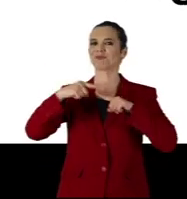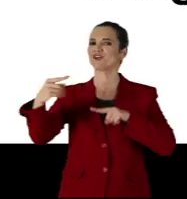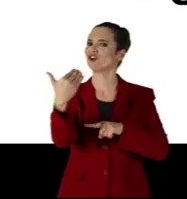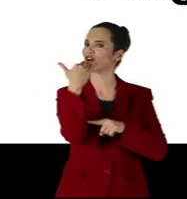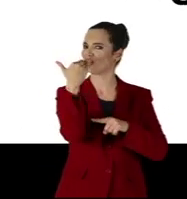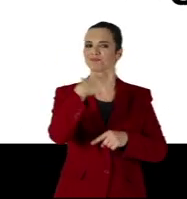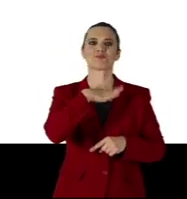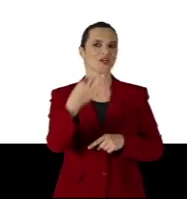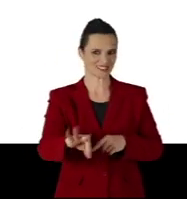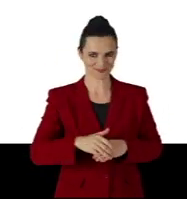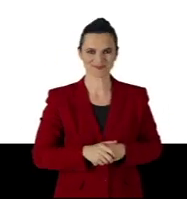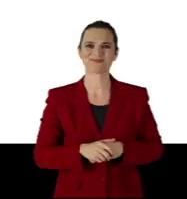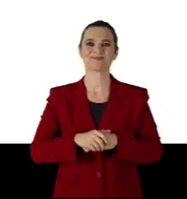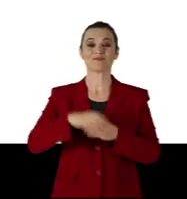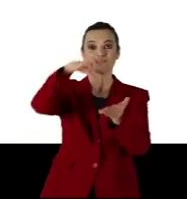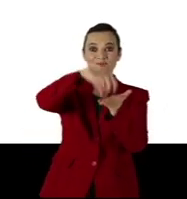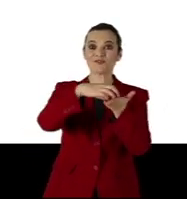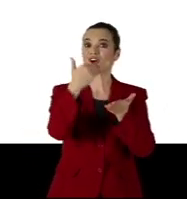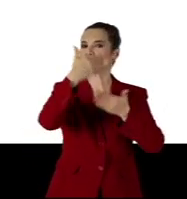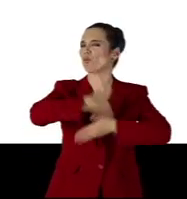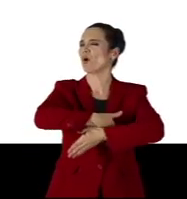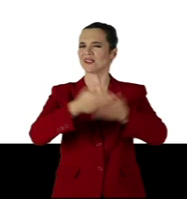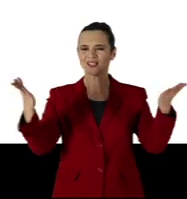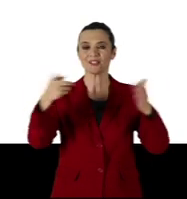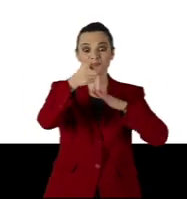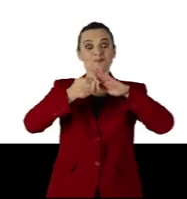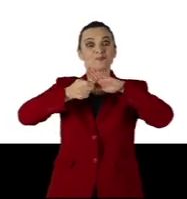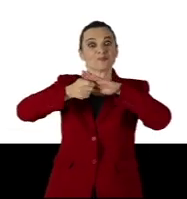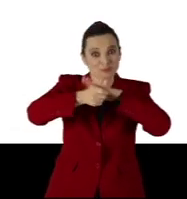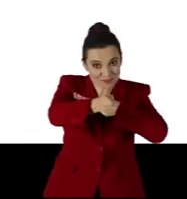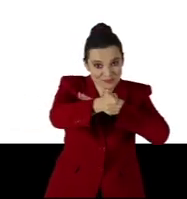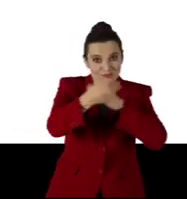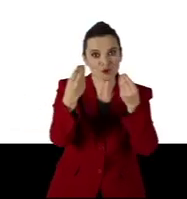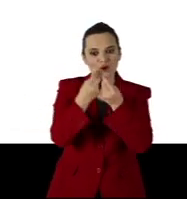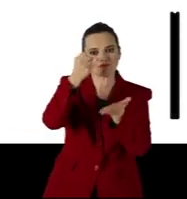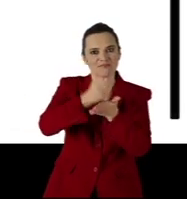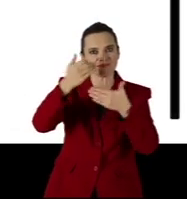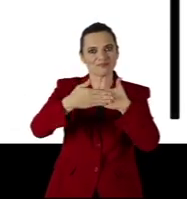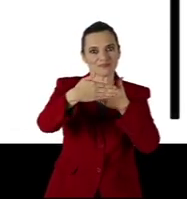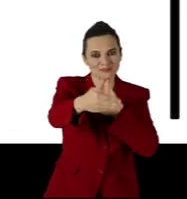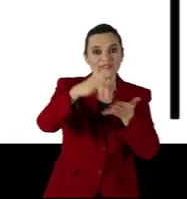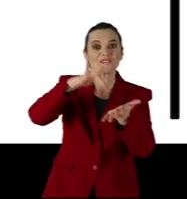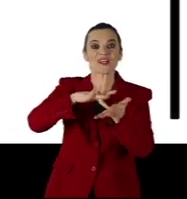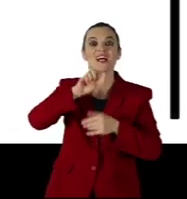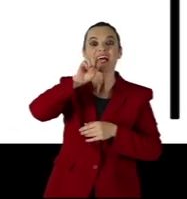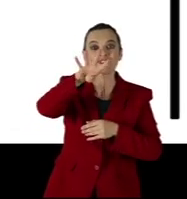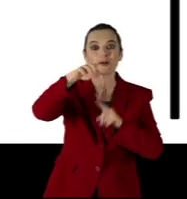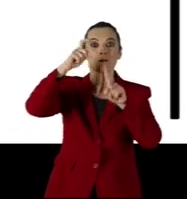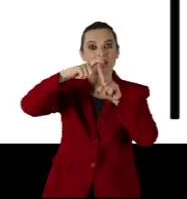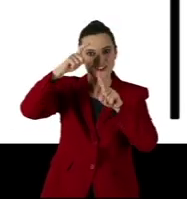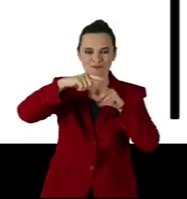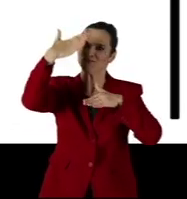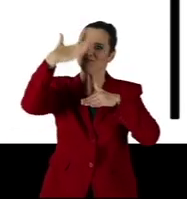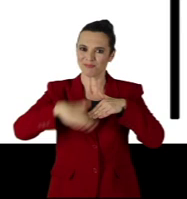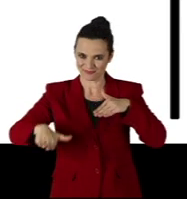impide ir a votar nada te impide votar por correo solicita hasta el 14 de mayo la documentación necesaria en cualquier